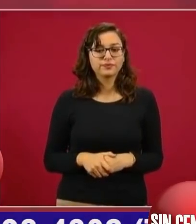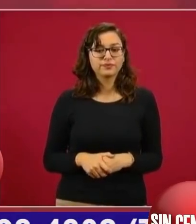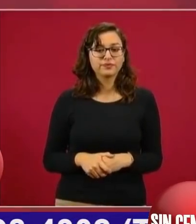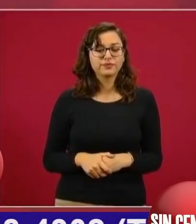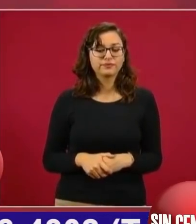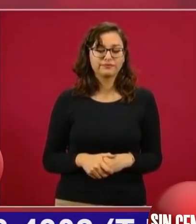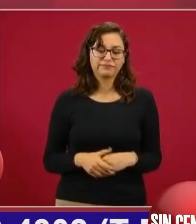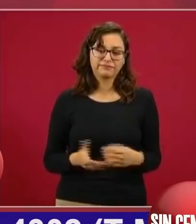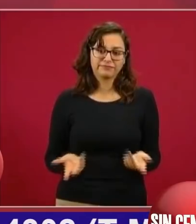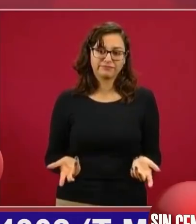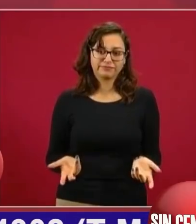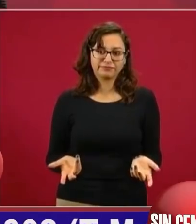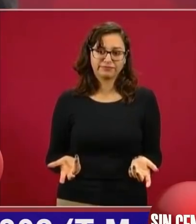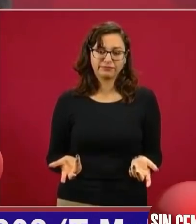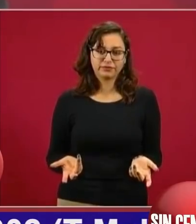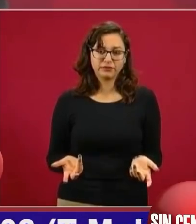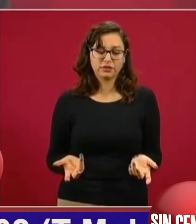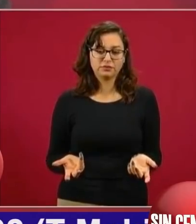Entonces,